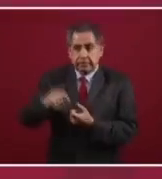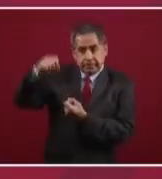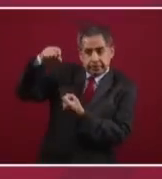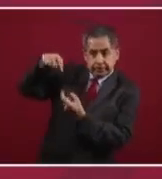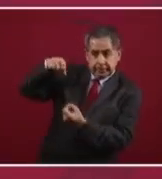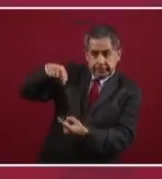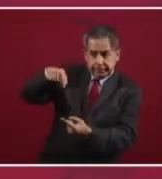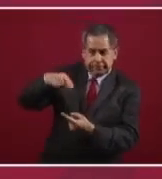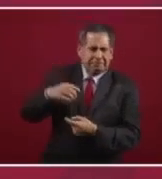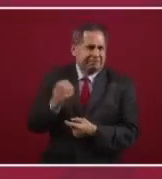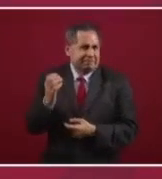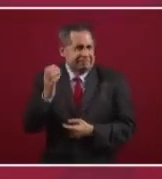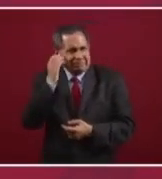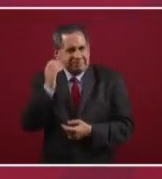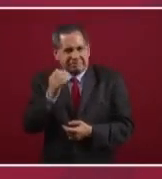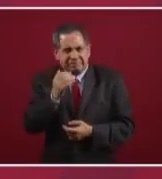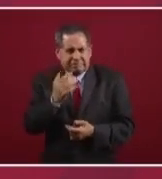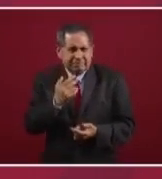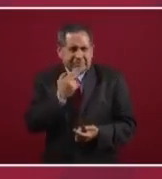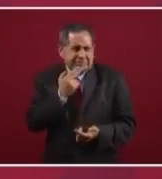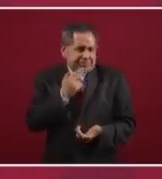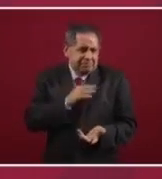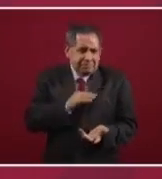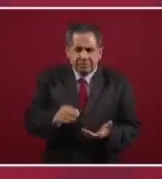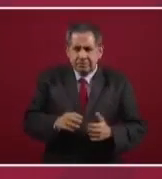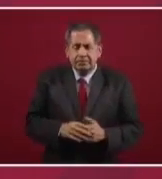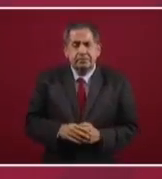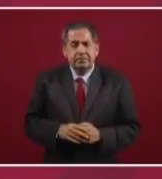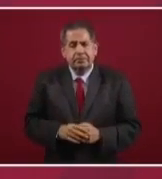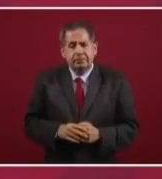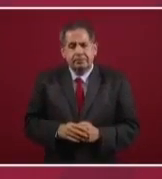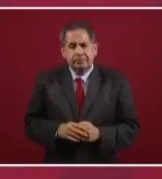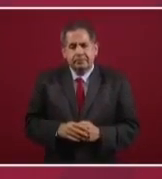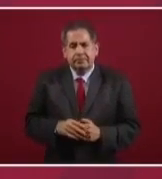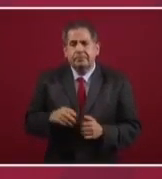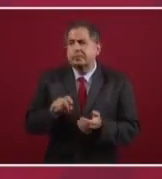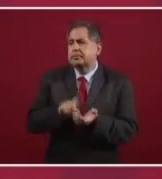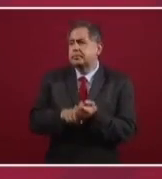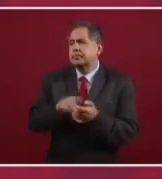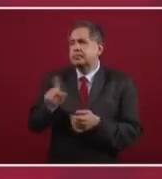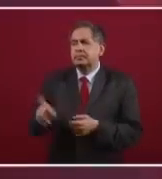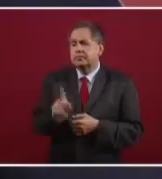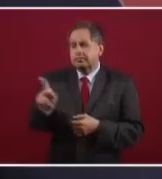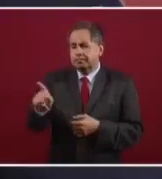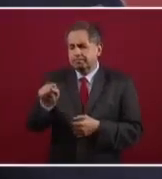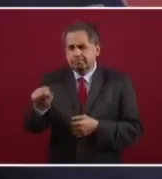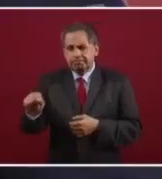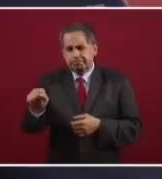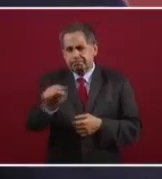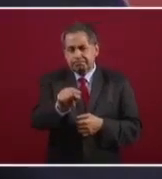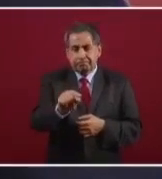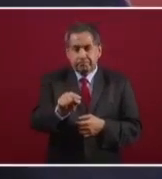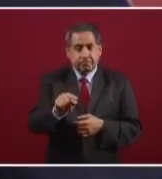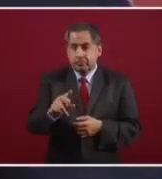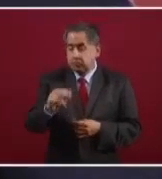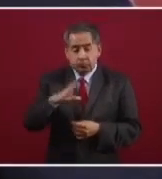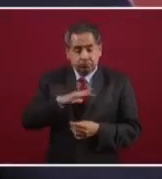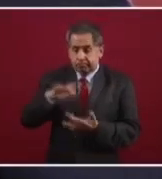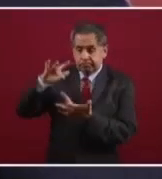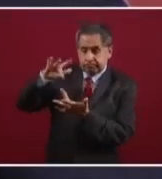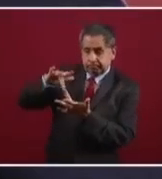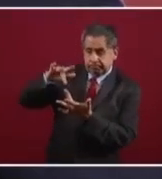conectividad, porque siempre en los pueblos no